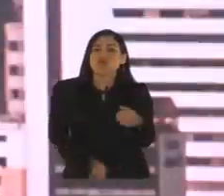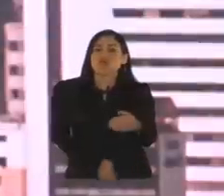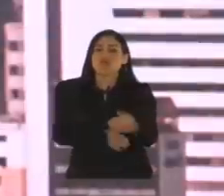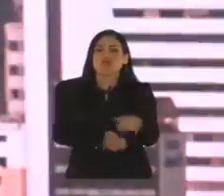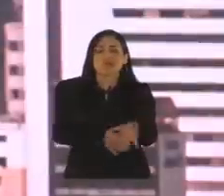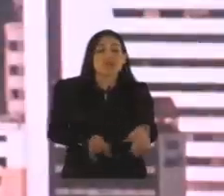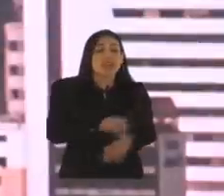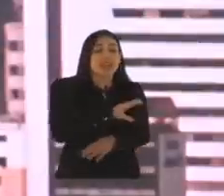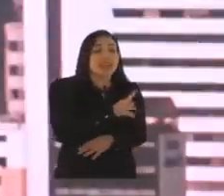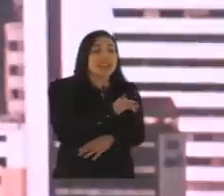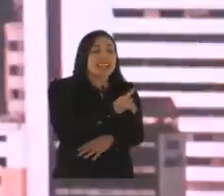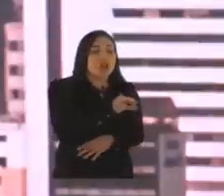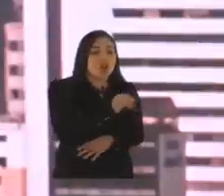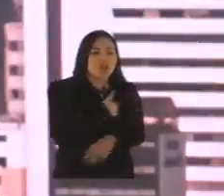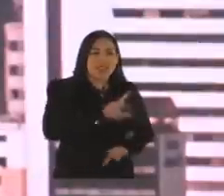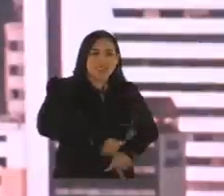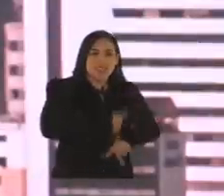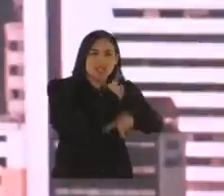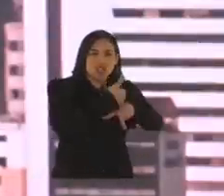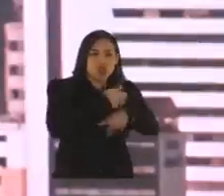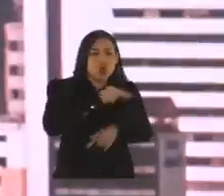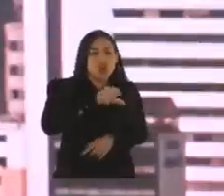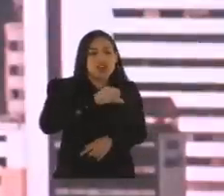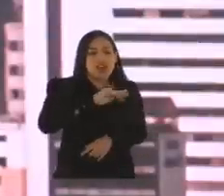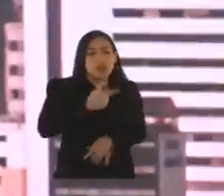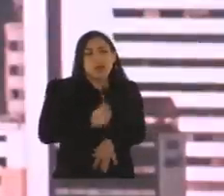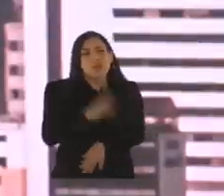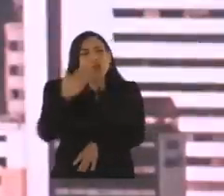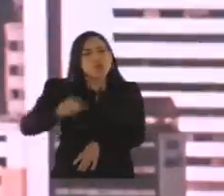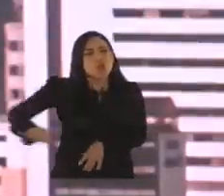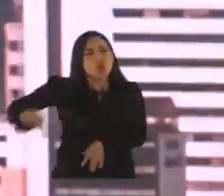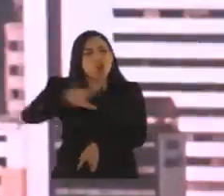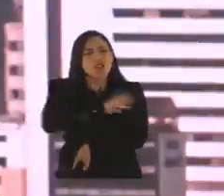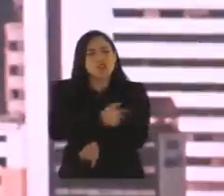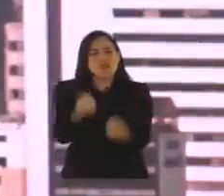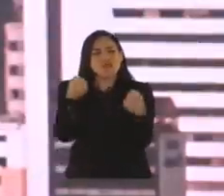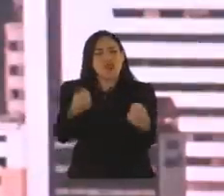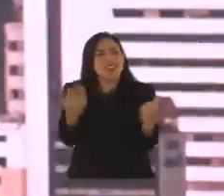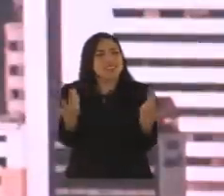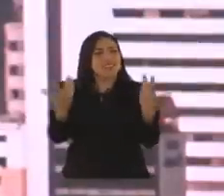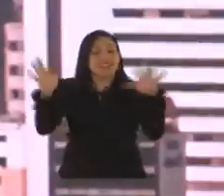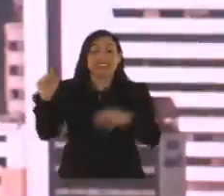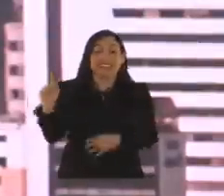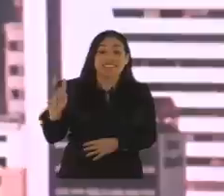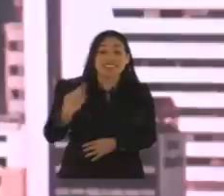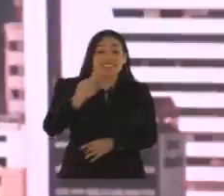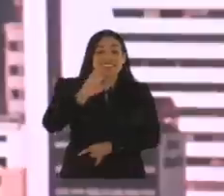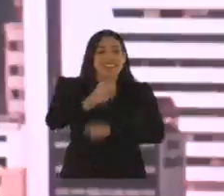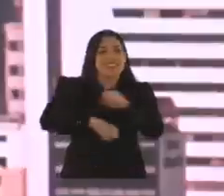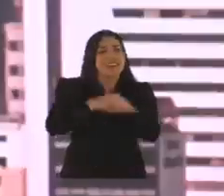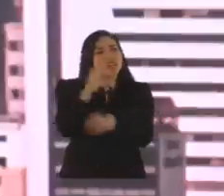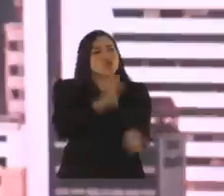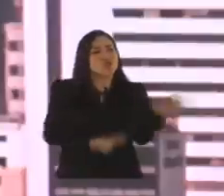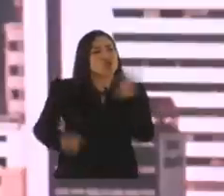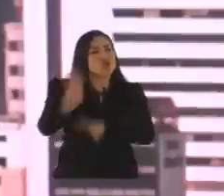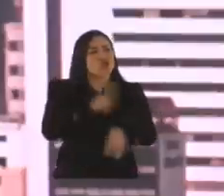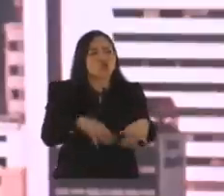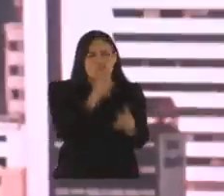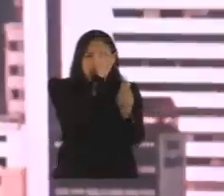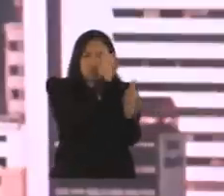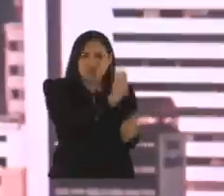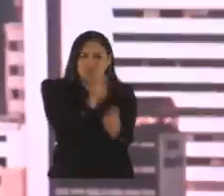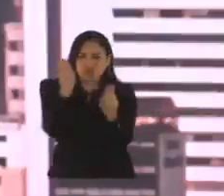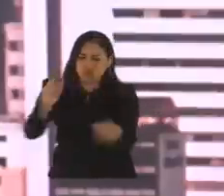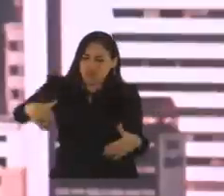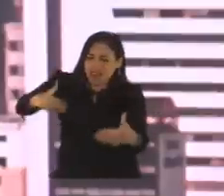Continuamos. Claudia Hacking, directora del Mambo, habló en Mujeres de Ataque de la celebración de los 60 años del museo. Una serie de homenajes a lo